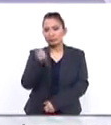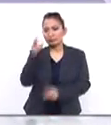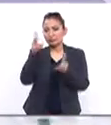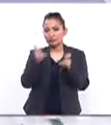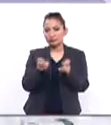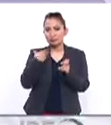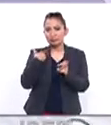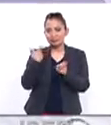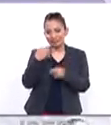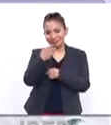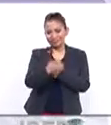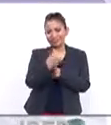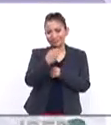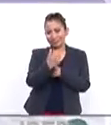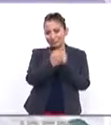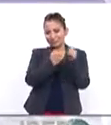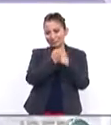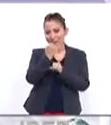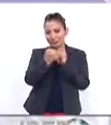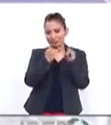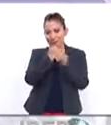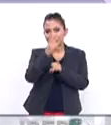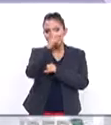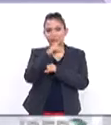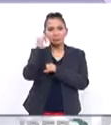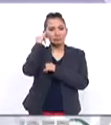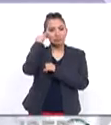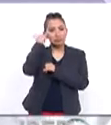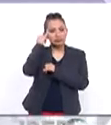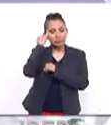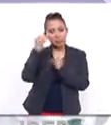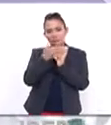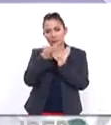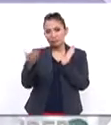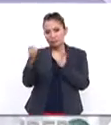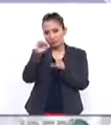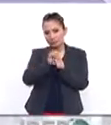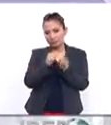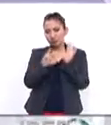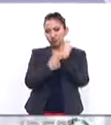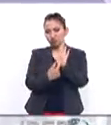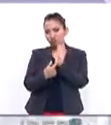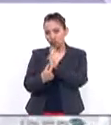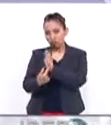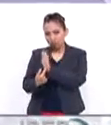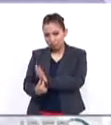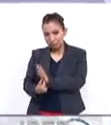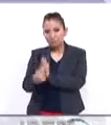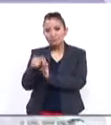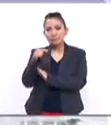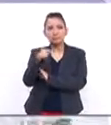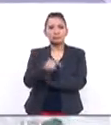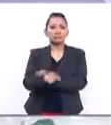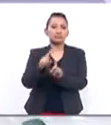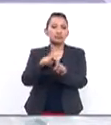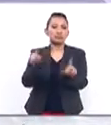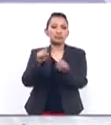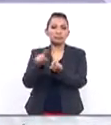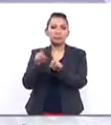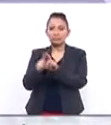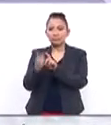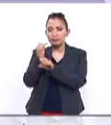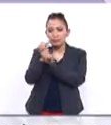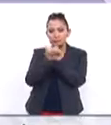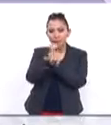otros temas. En el marco del Año Internacional de las Lenguas Indígenas, durante esta semana le hemos estado presentando una serie